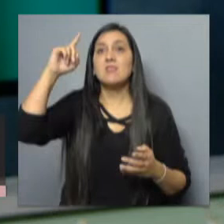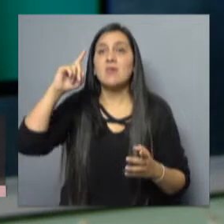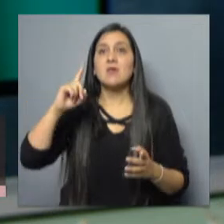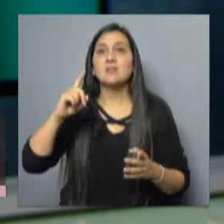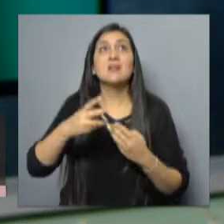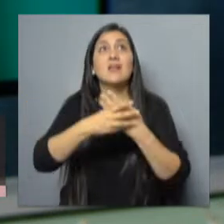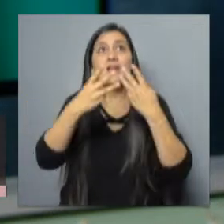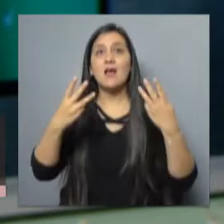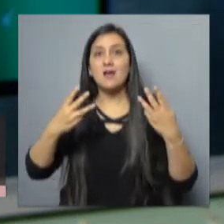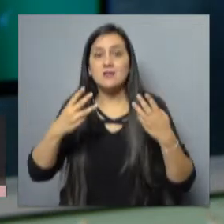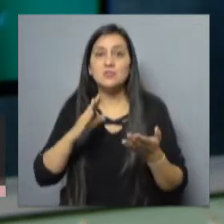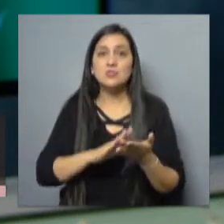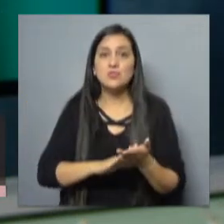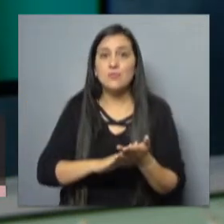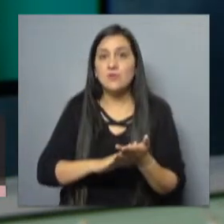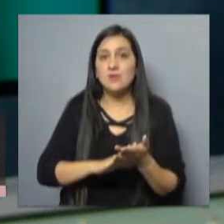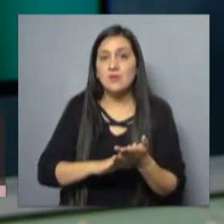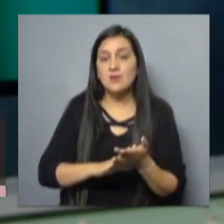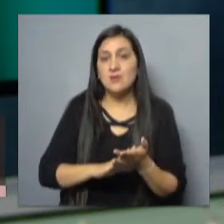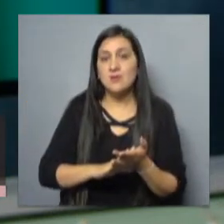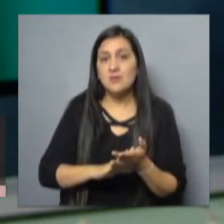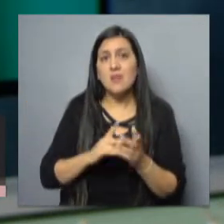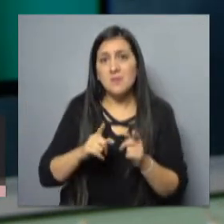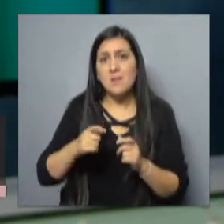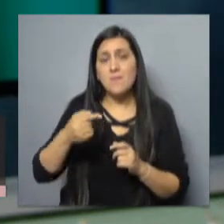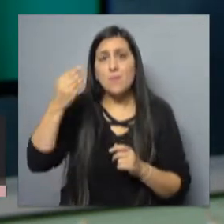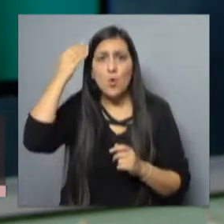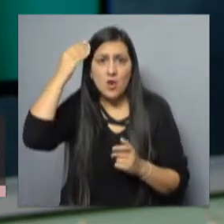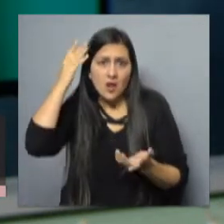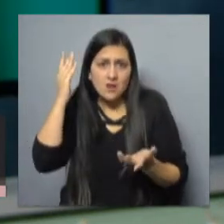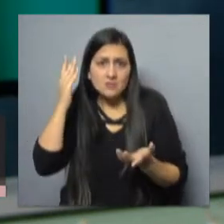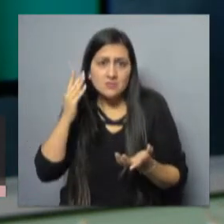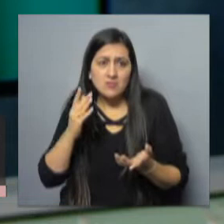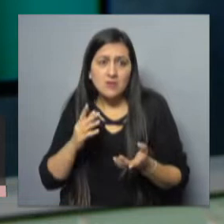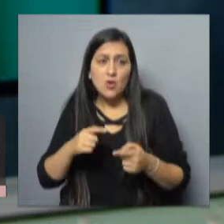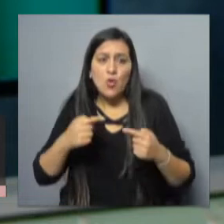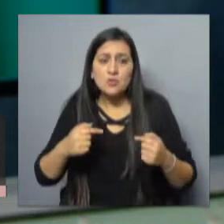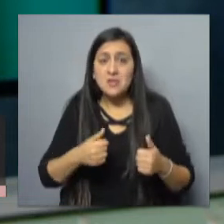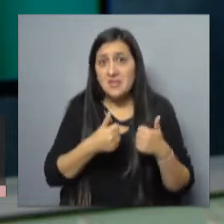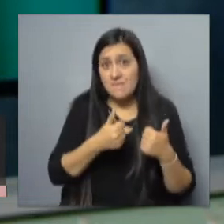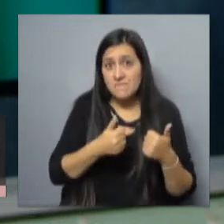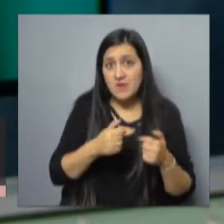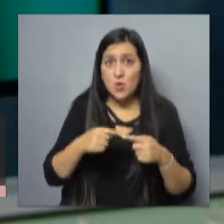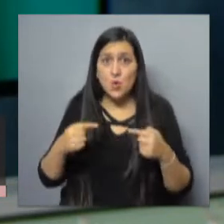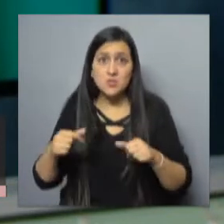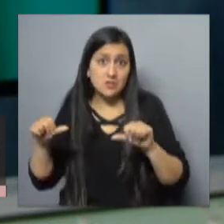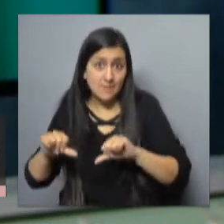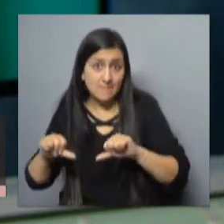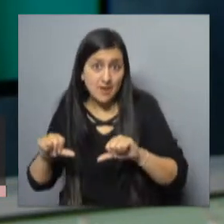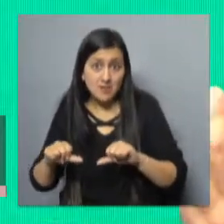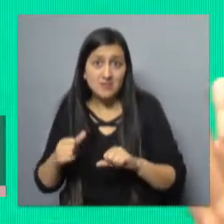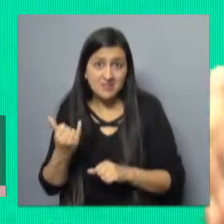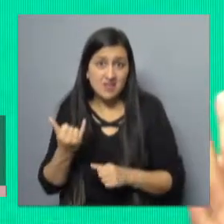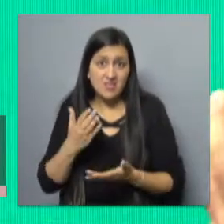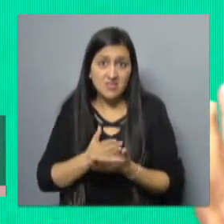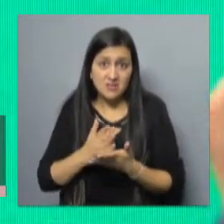visiones generales sobre lo que concepciones hasta morales podría decir que es lo que está bien qué es lo que está mal esté etcétera o sea son dos dimensiones distintas